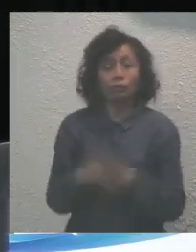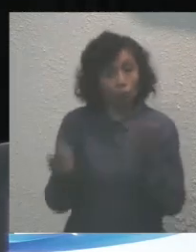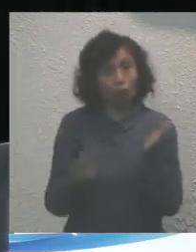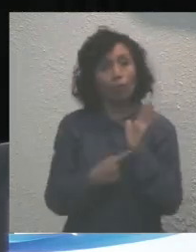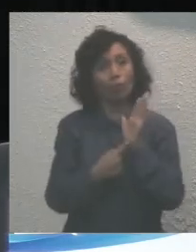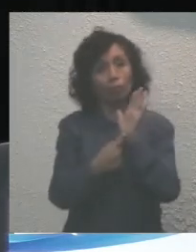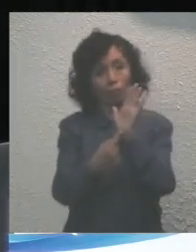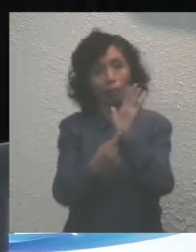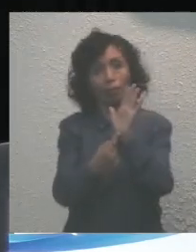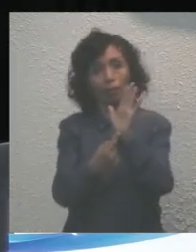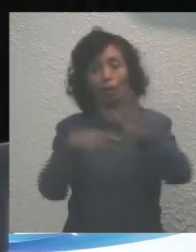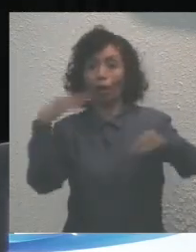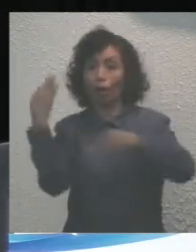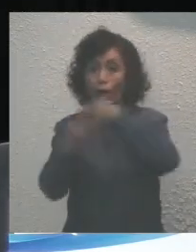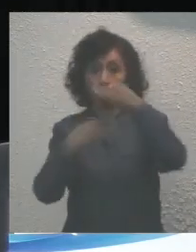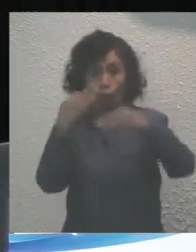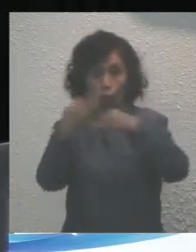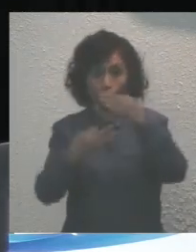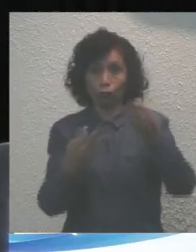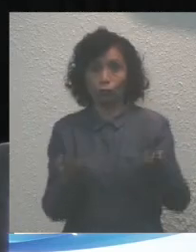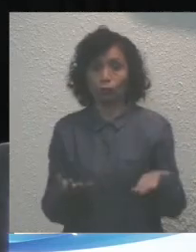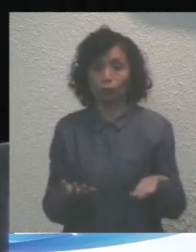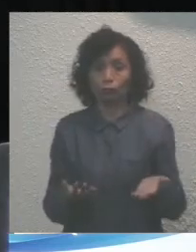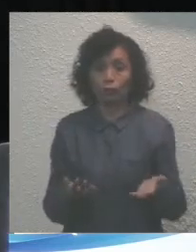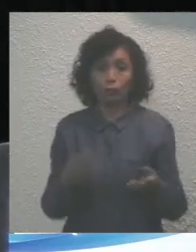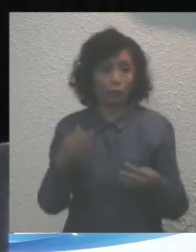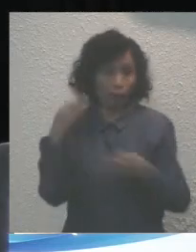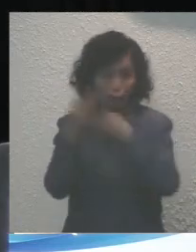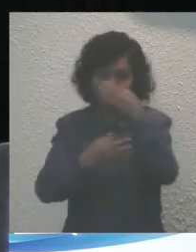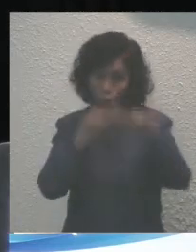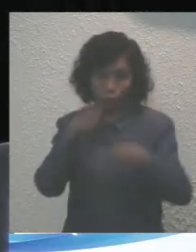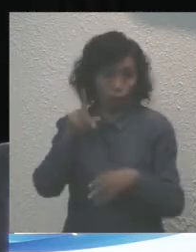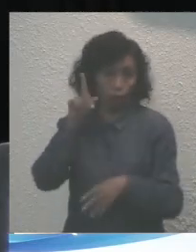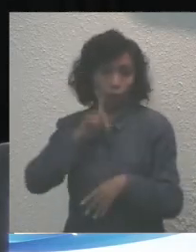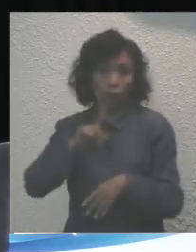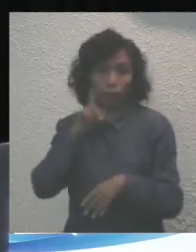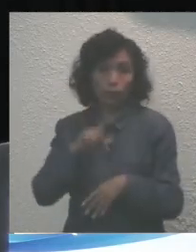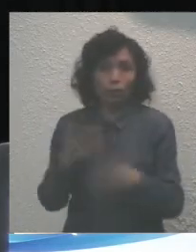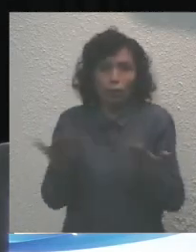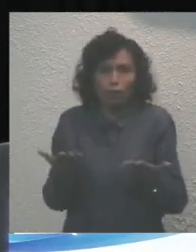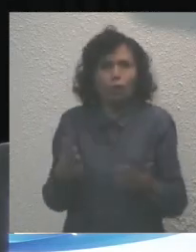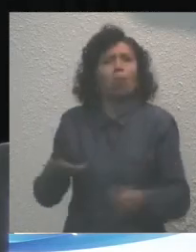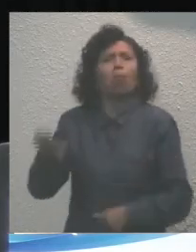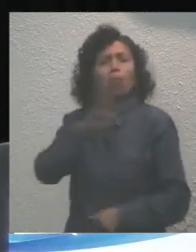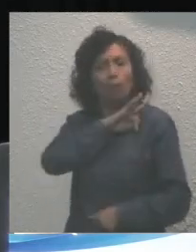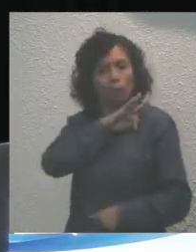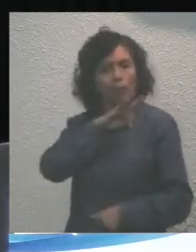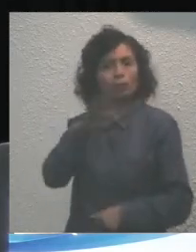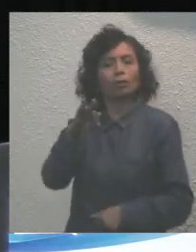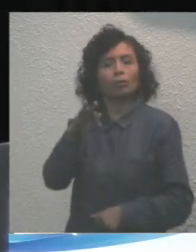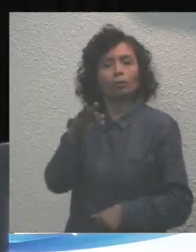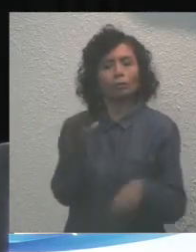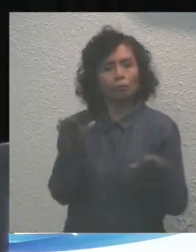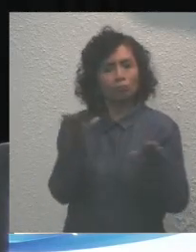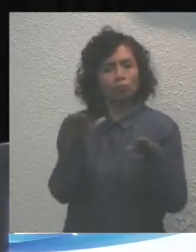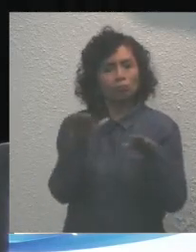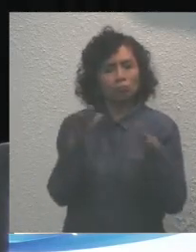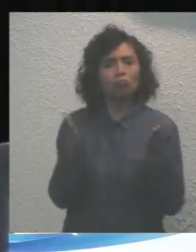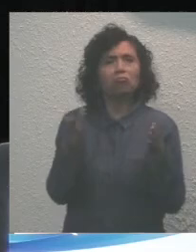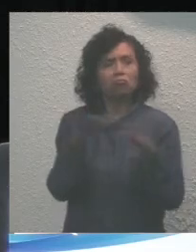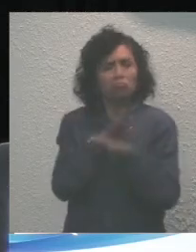Mostremos a todos y a todas que somos capaces de edificar en